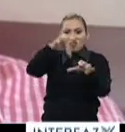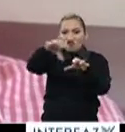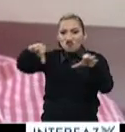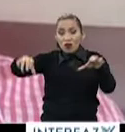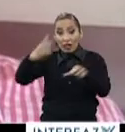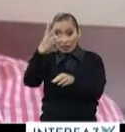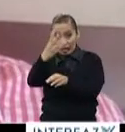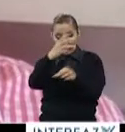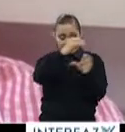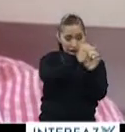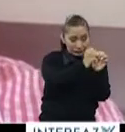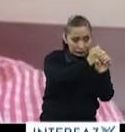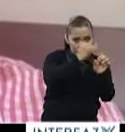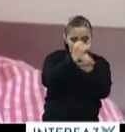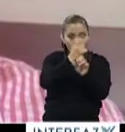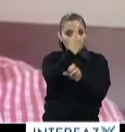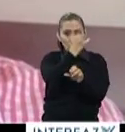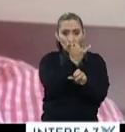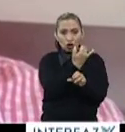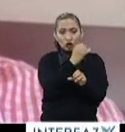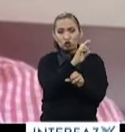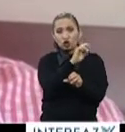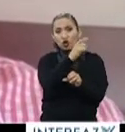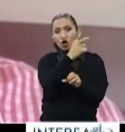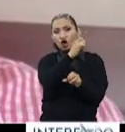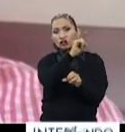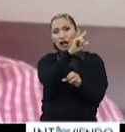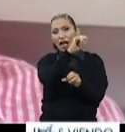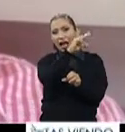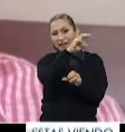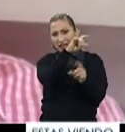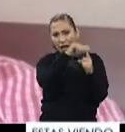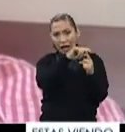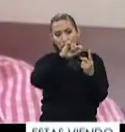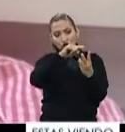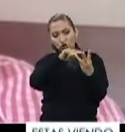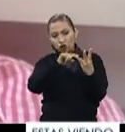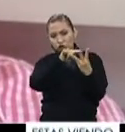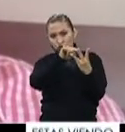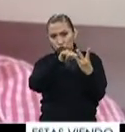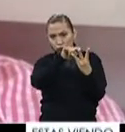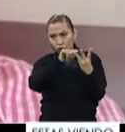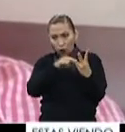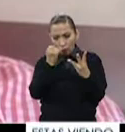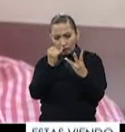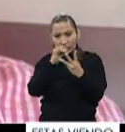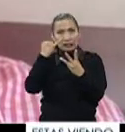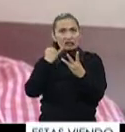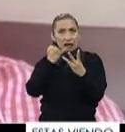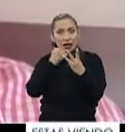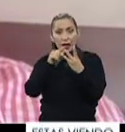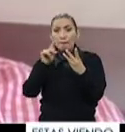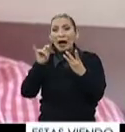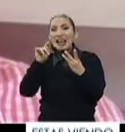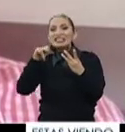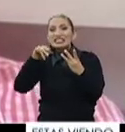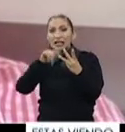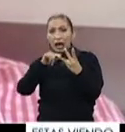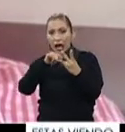tres estudios de caso, uno de ellos es Yugoslavia, como bien dices, y los otros dos son Israel y